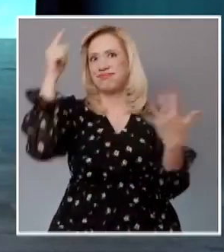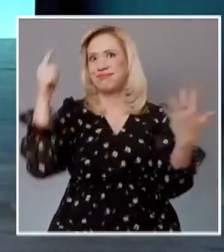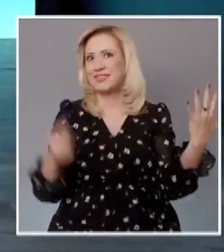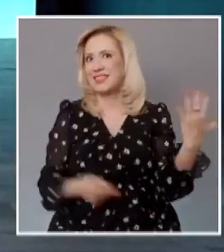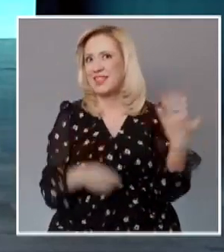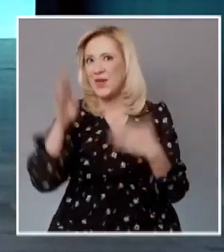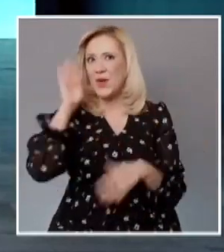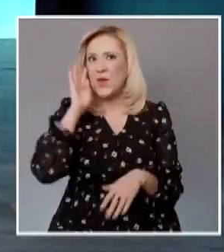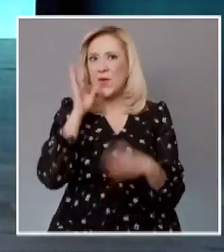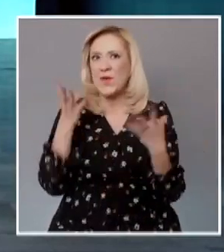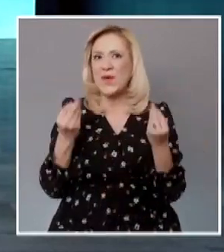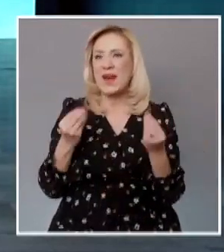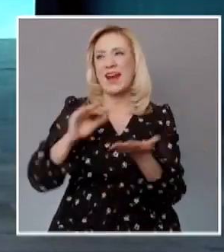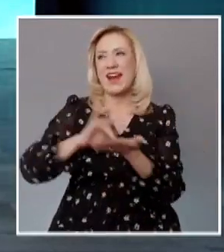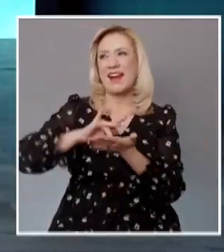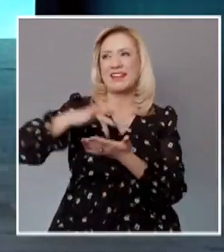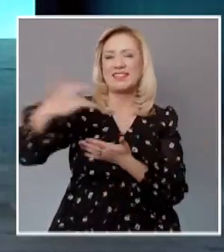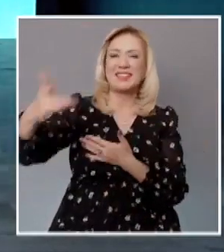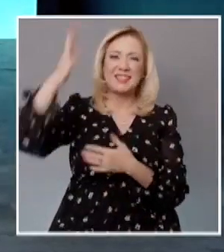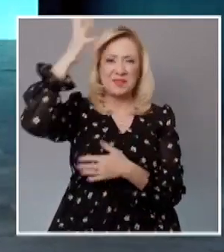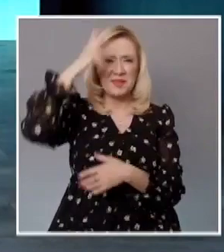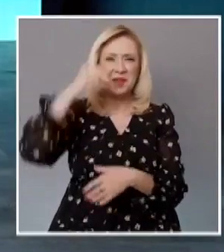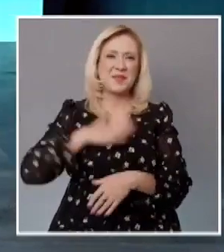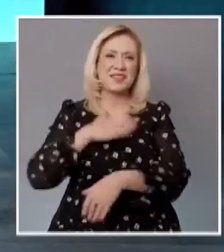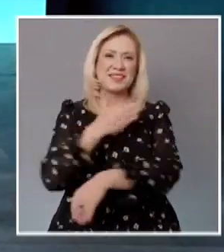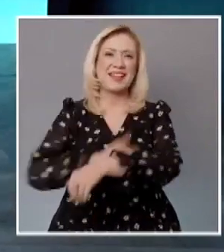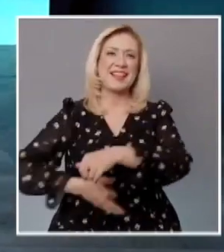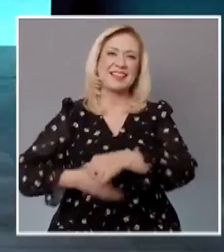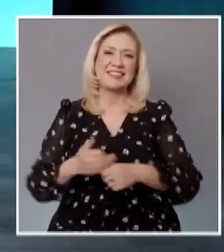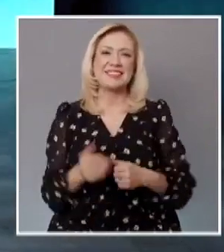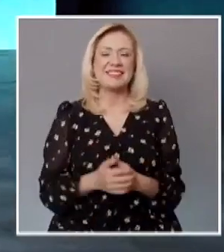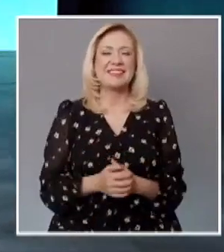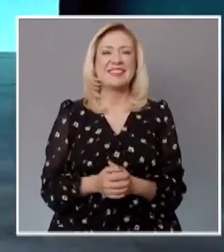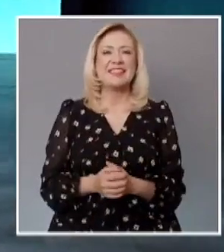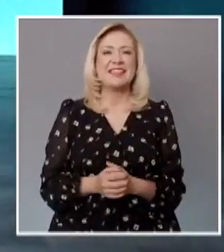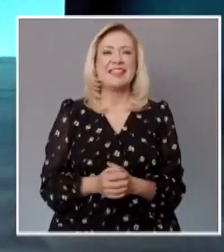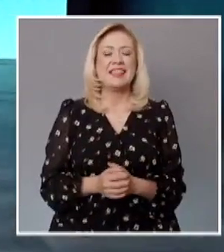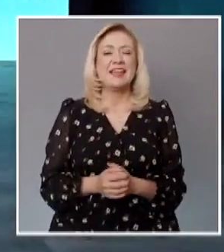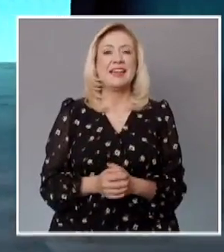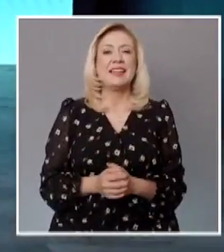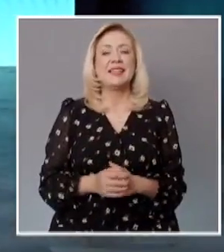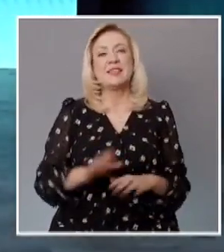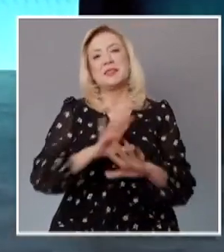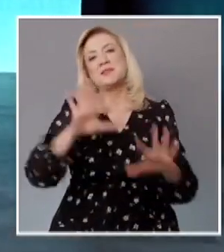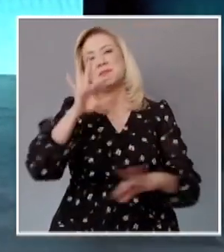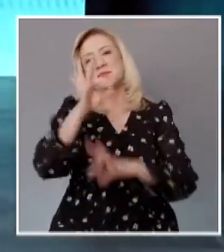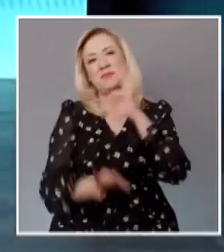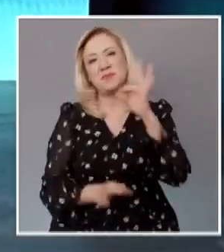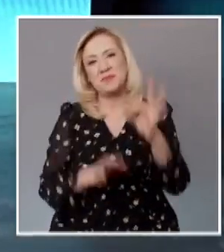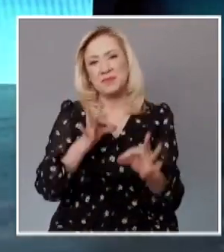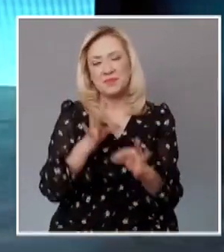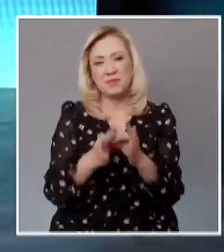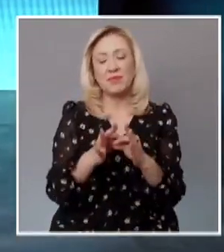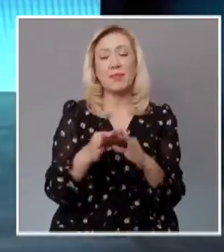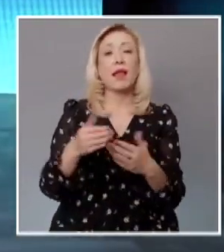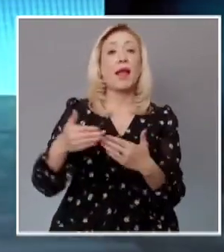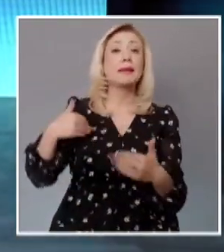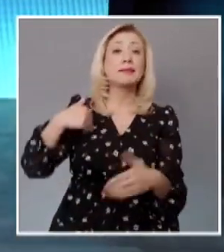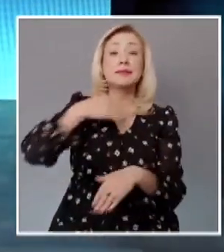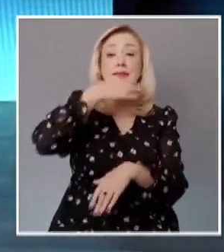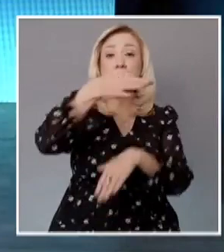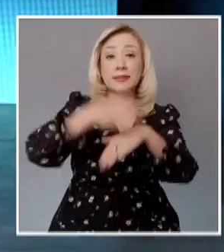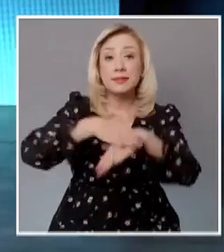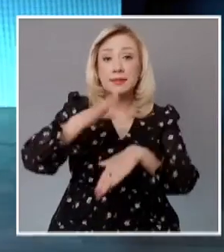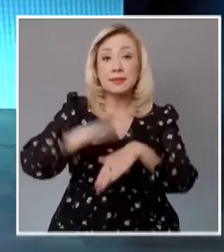gracias Mario, muy buenas tardes. Bueno, pues ya nos vamos, pero antes déjeme informarle que al resolver un